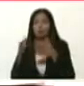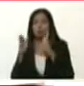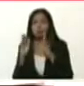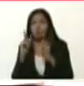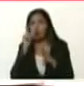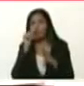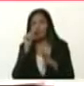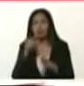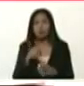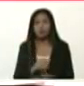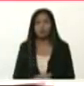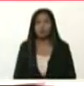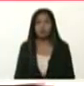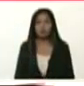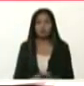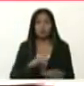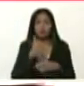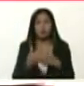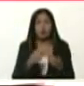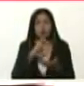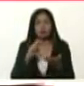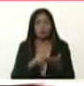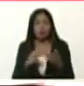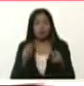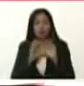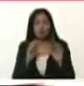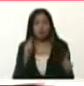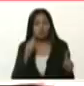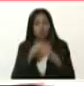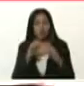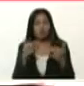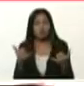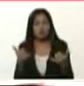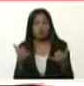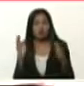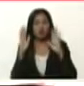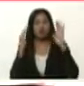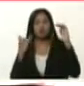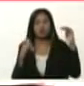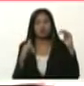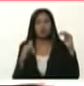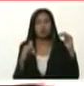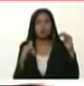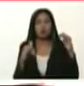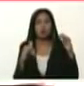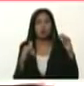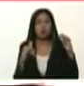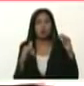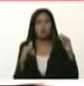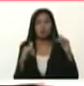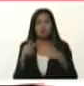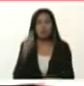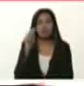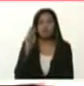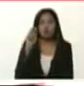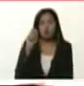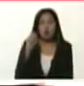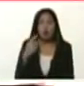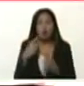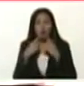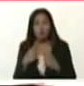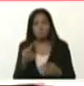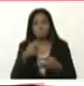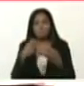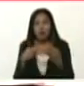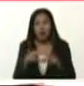Quevedo. Plan Nacional de Bacheo, enfocando la atención de troncales, autopistas,